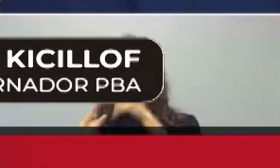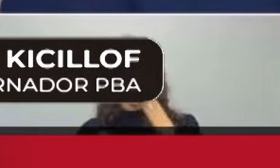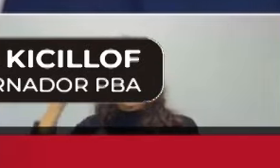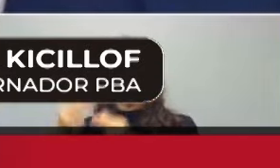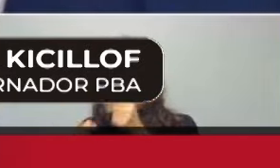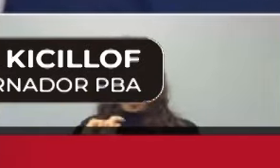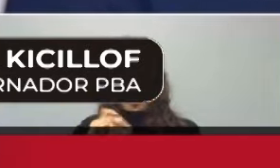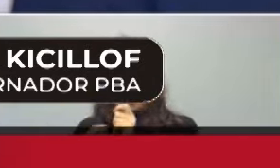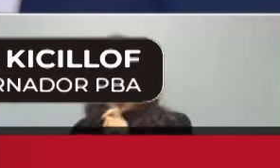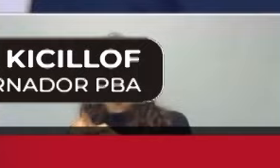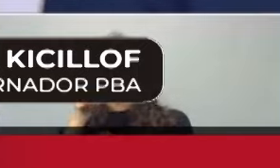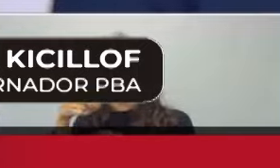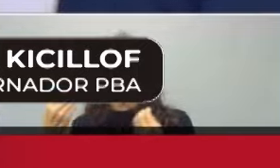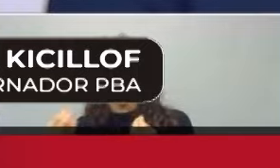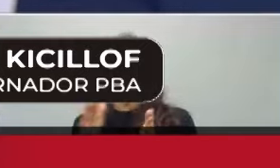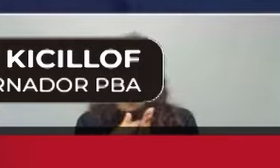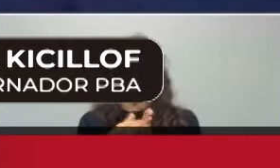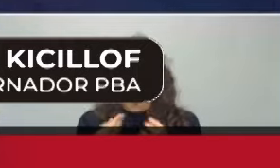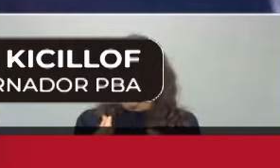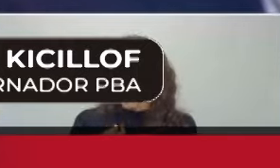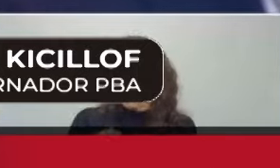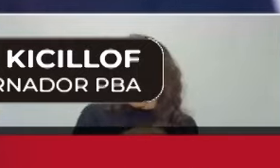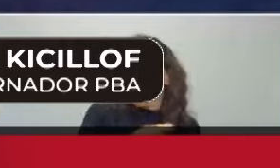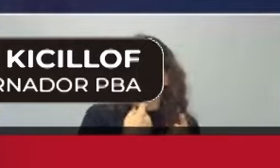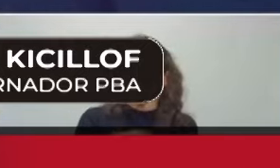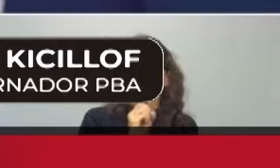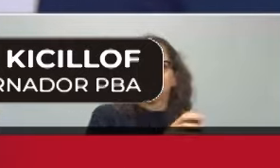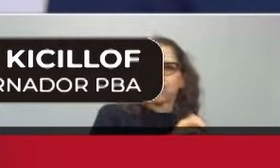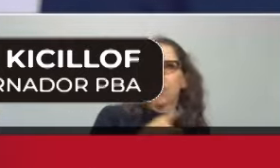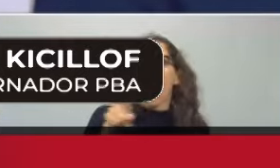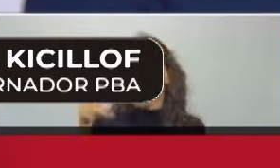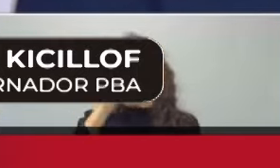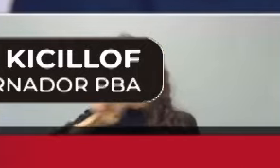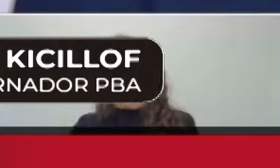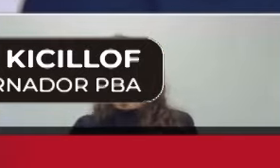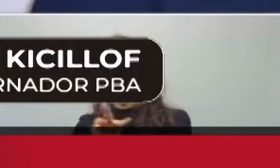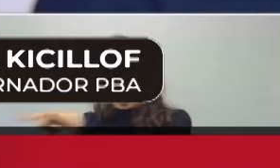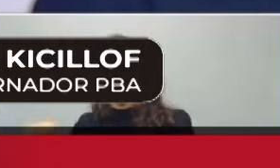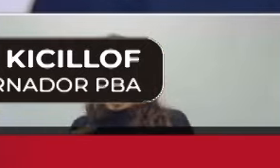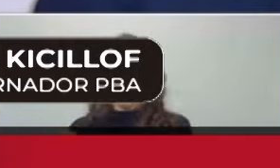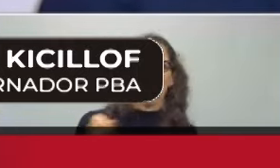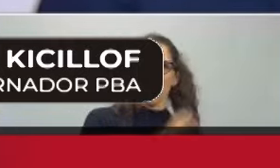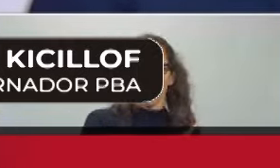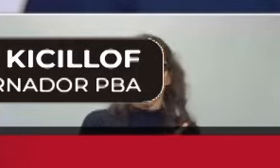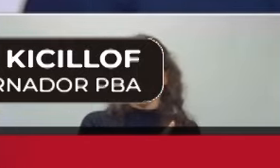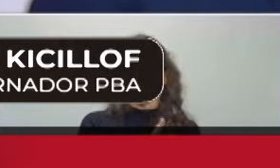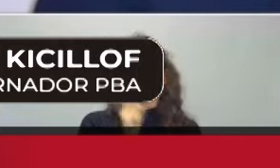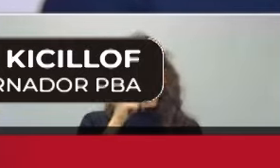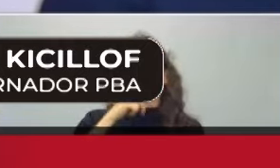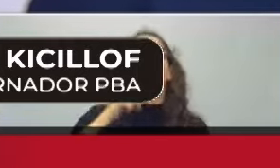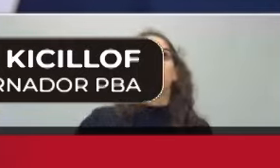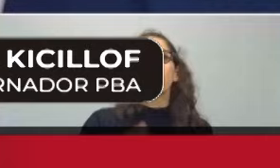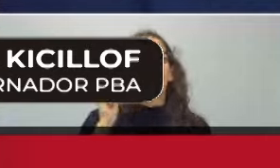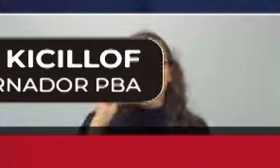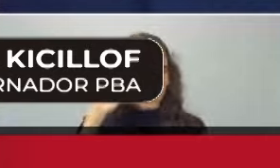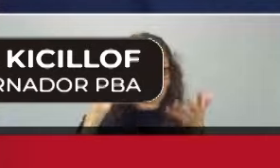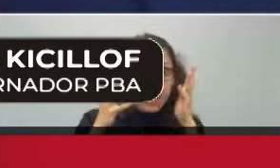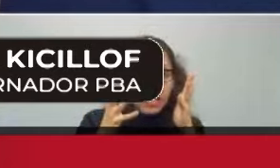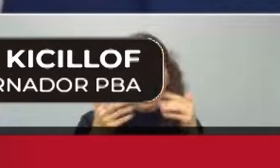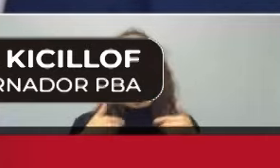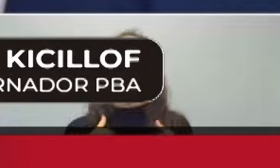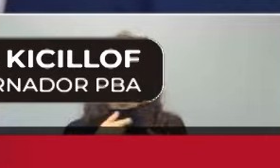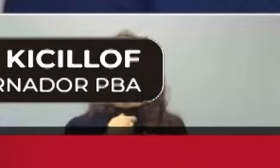la transferencia o no de las cajas provinciales. No quiero ponerme muy técnico, pero no decide Milei si se queda o no con la